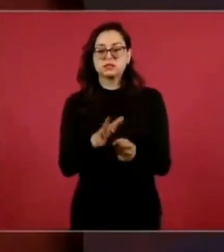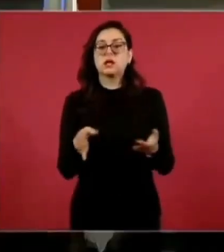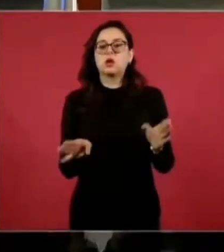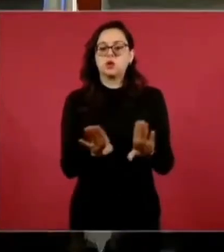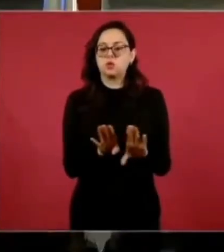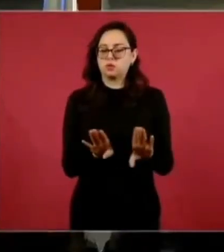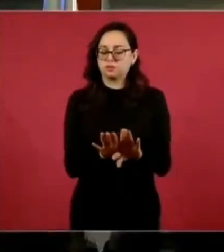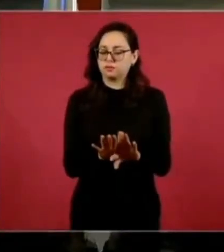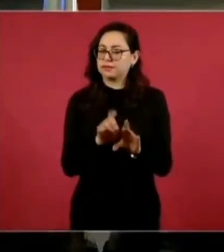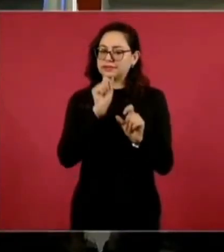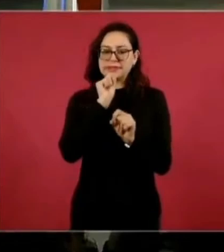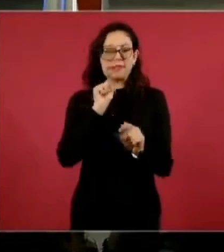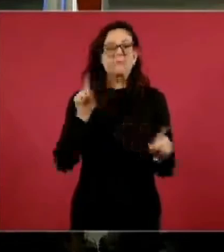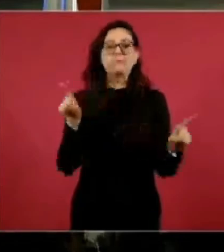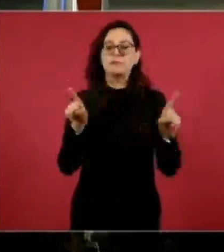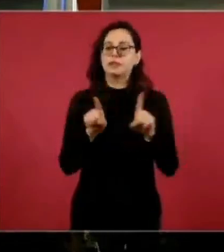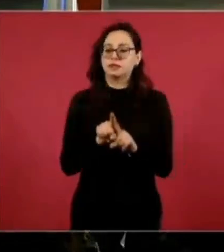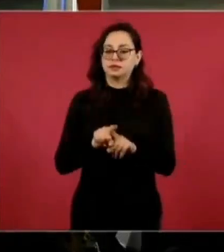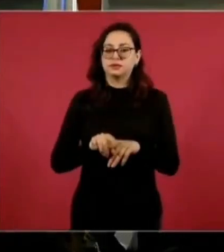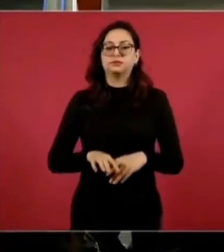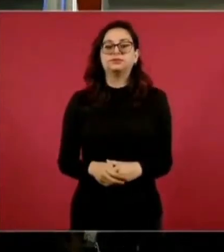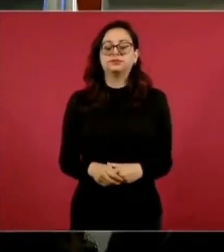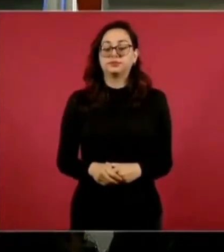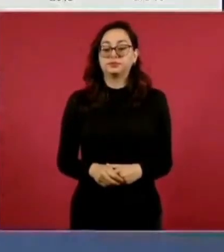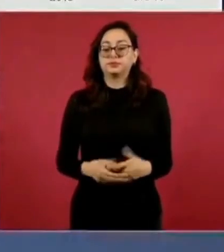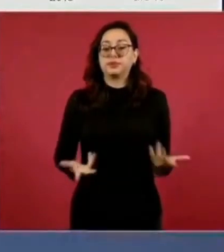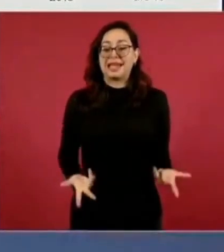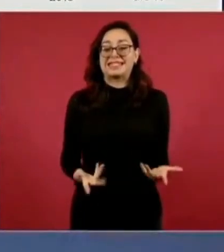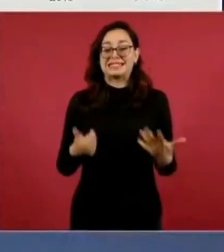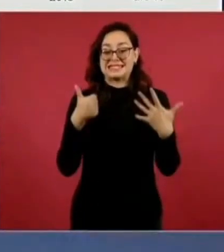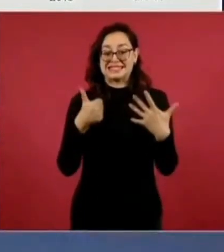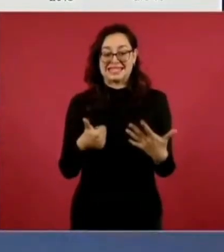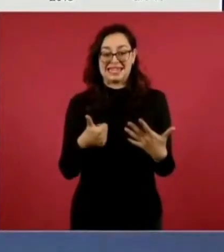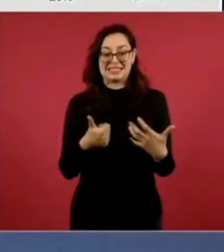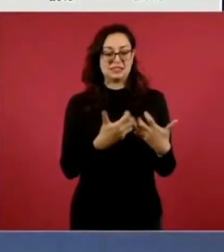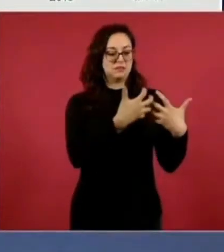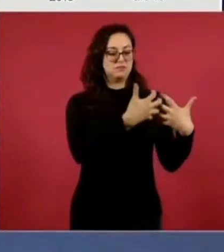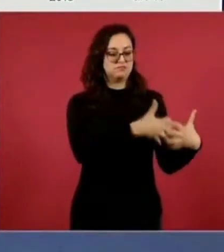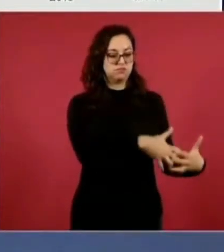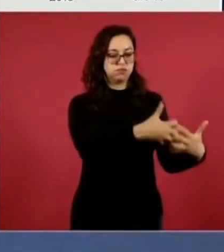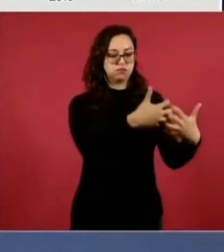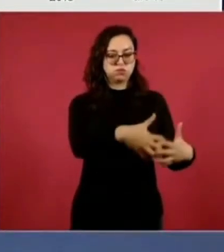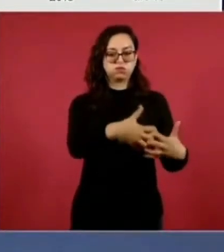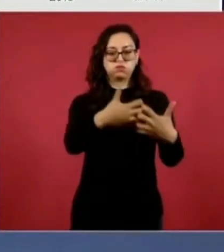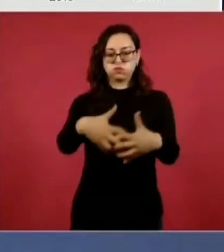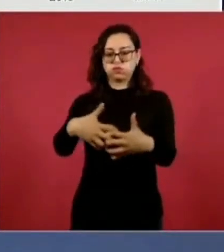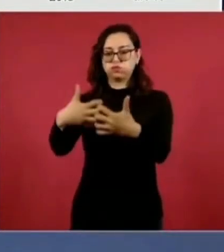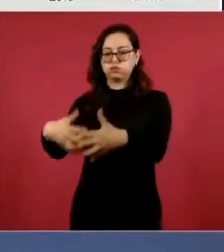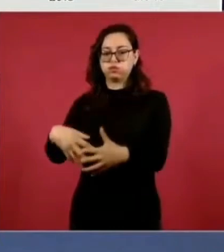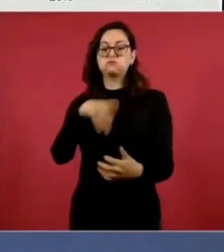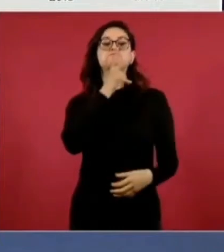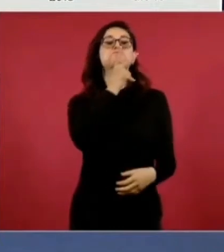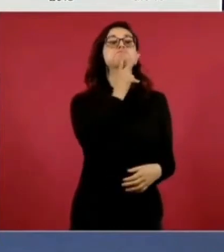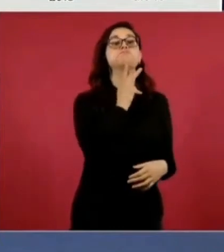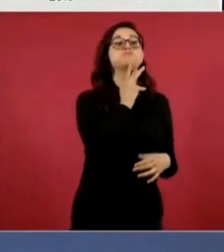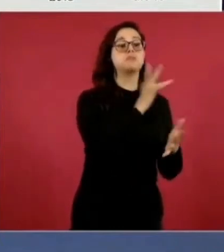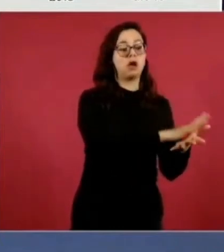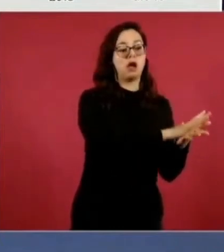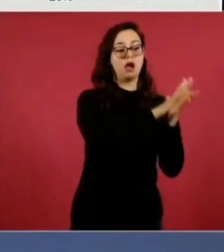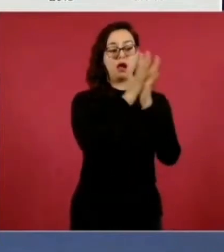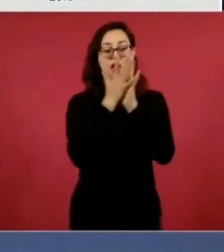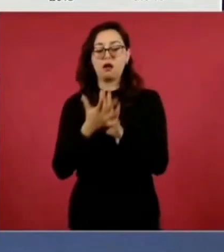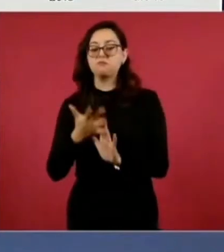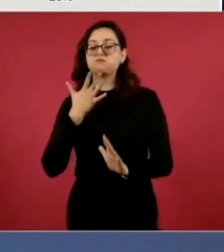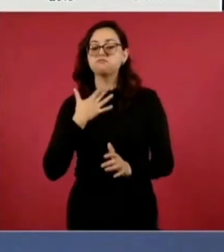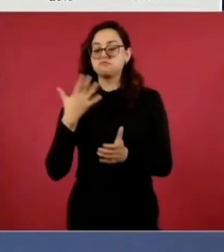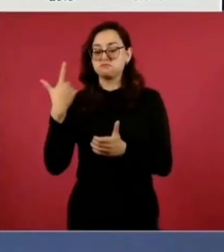mismo. En las 6 refinerías con las que contaba el país en el